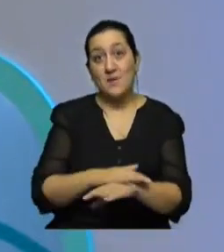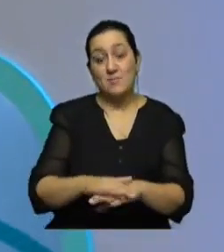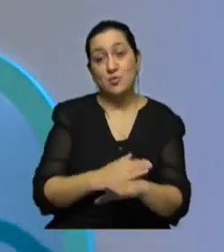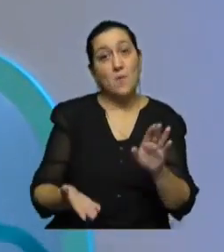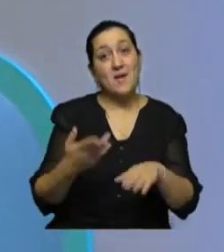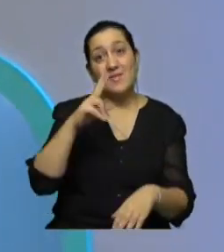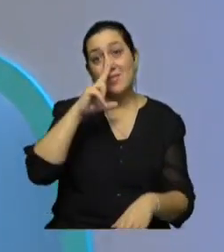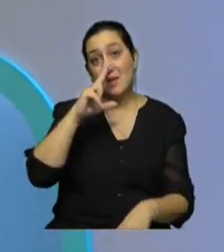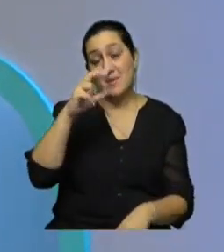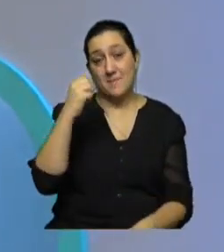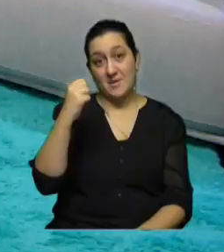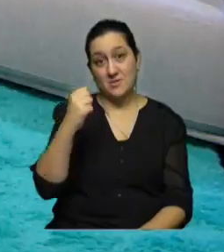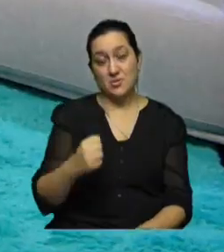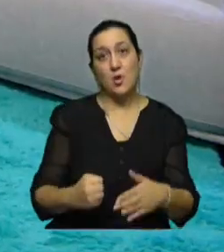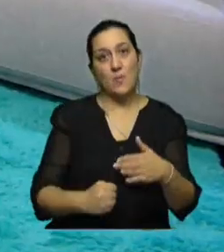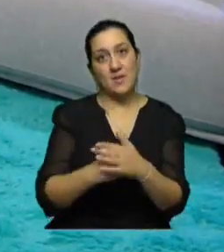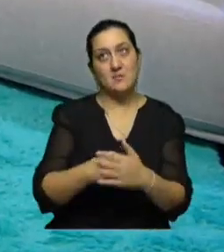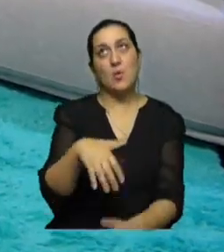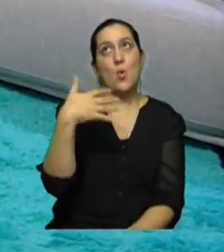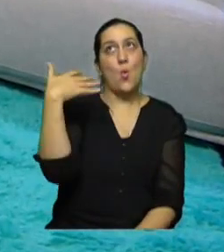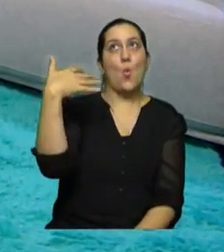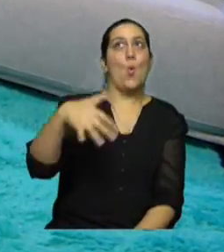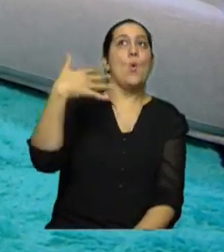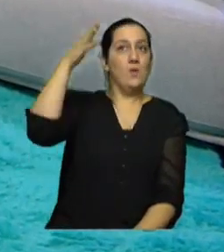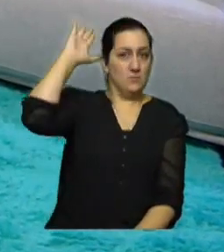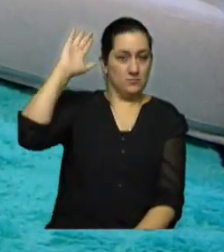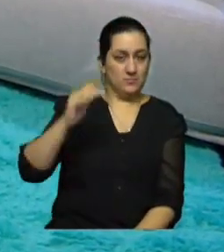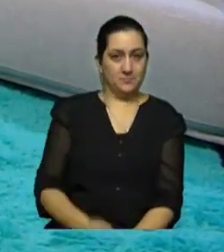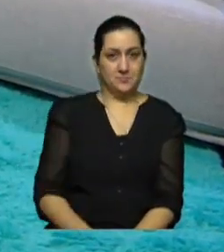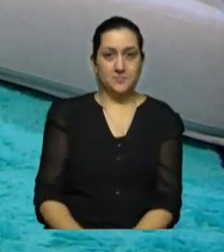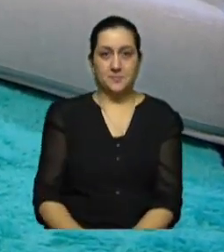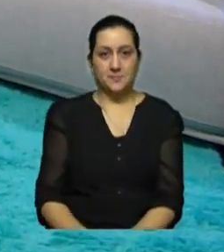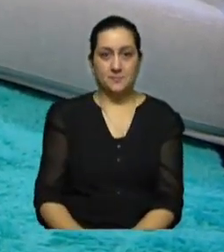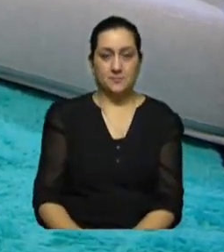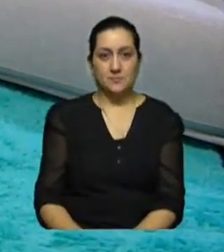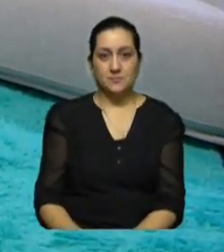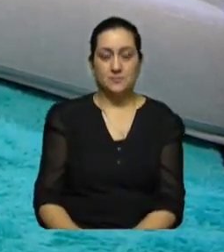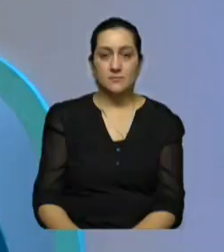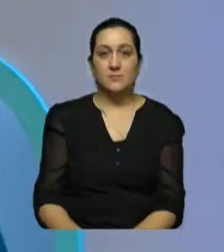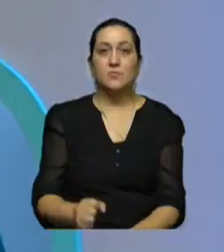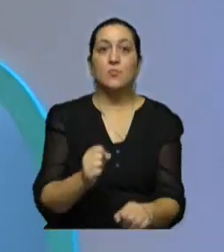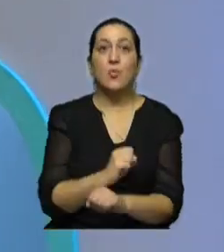pesos. 3.200 pesos. La mínima. Puede tener agravantes. Puede